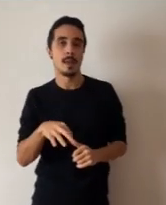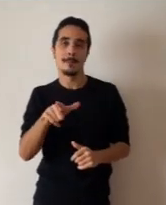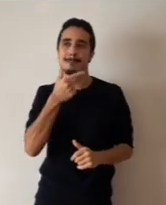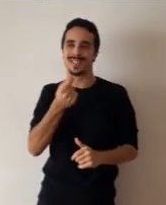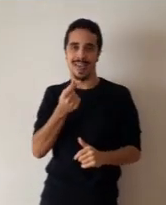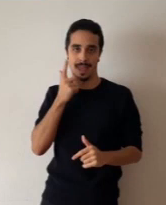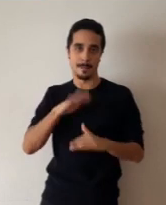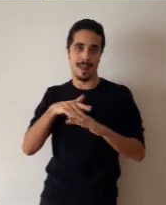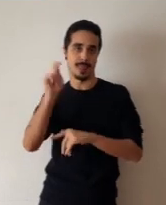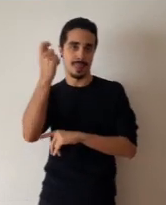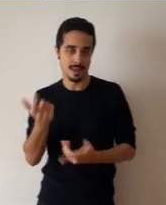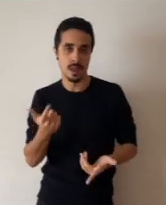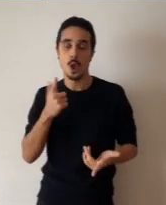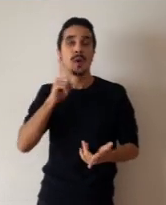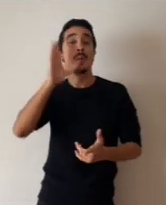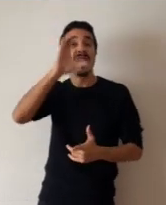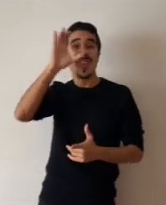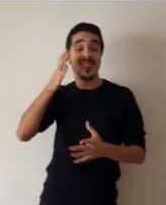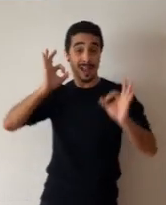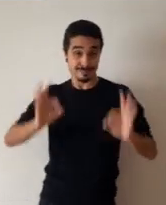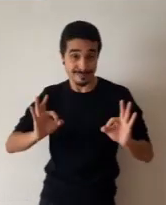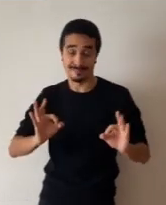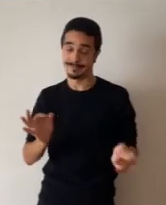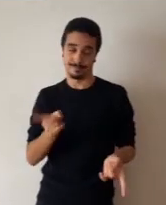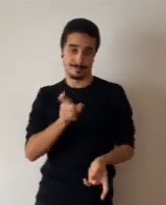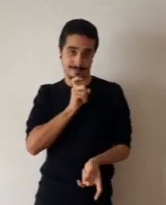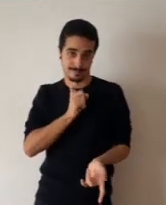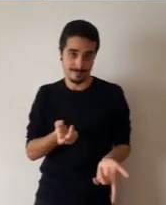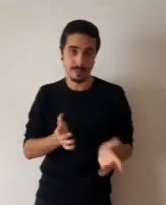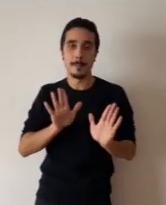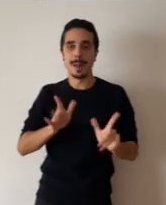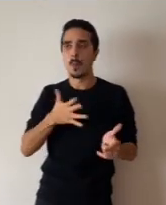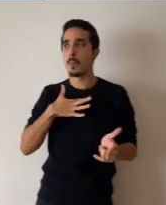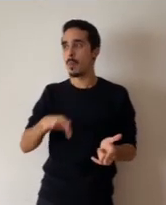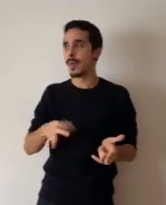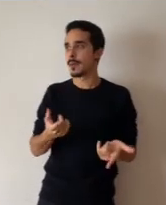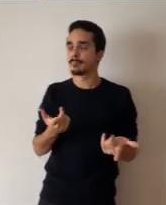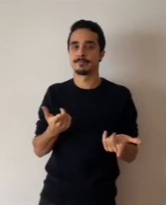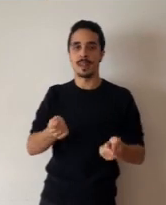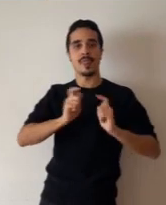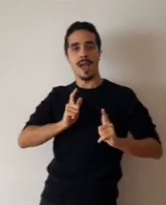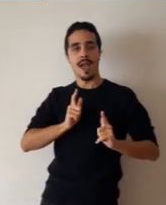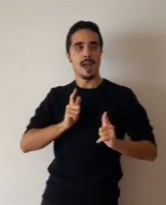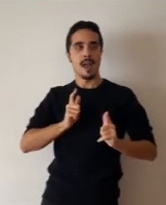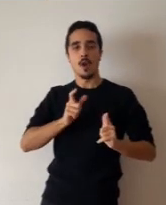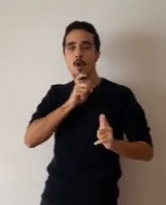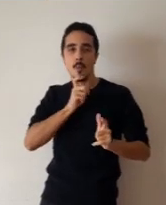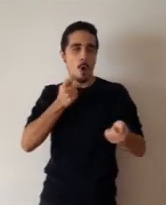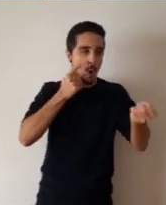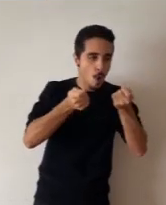posiblemente sea más fácil, no es una ciencia exacta, pero te puede ayudar a